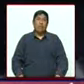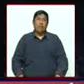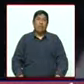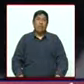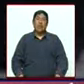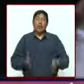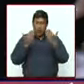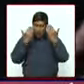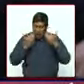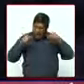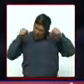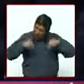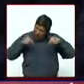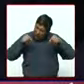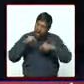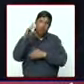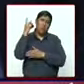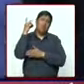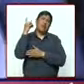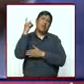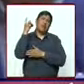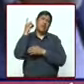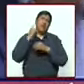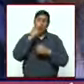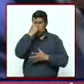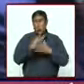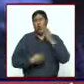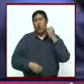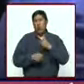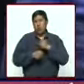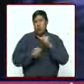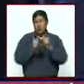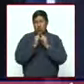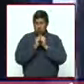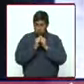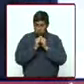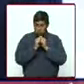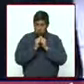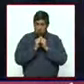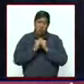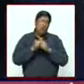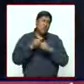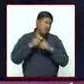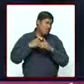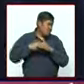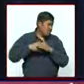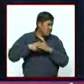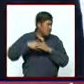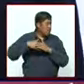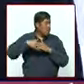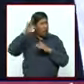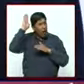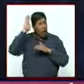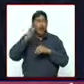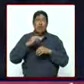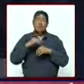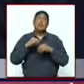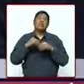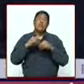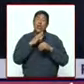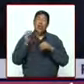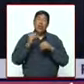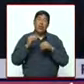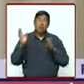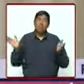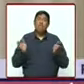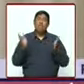En este momento crucial para Bolivia, confío en que juntos superaremos los desafíos y construiremos un sistema